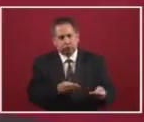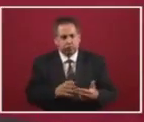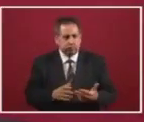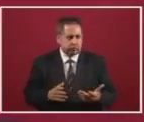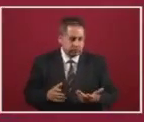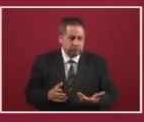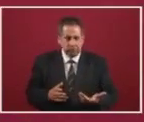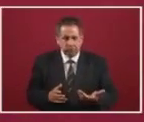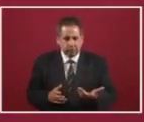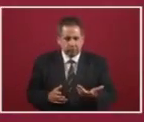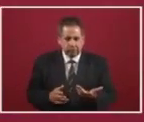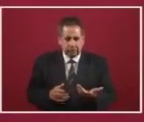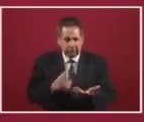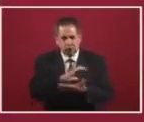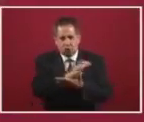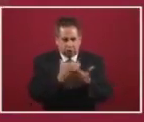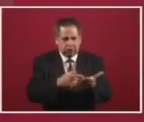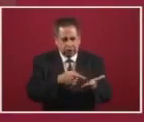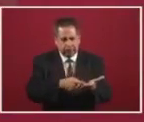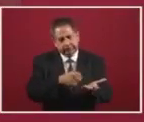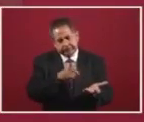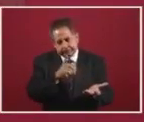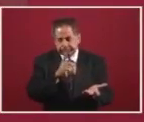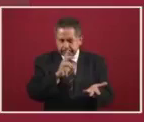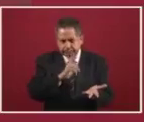Entonces, esos contratos se respetan,